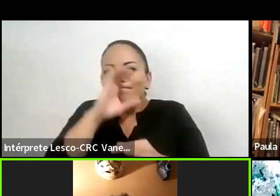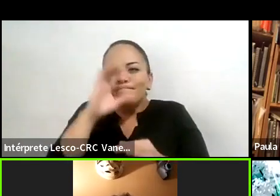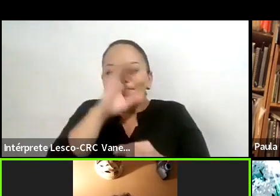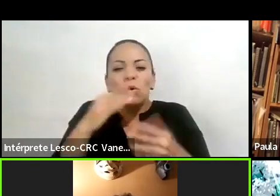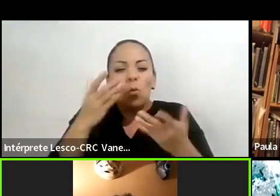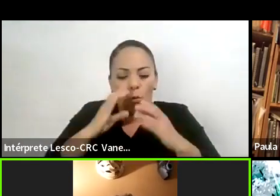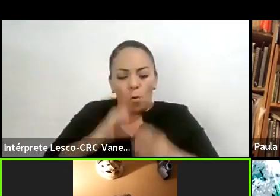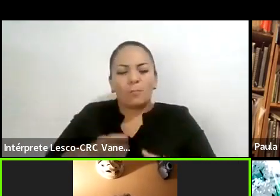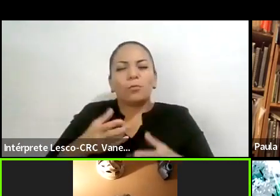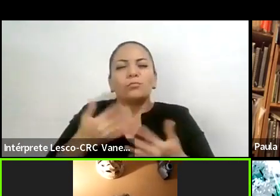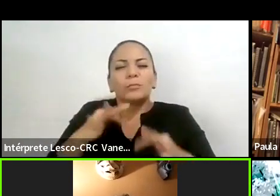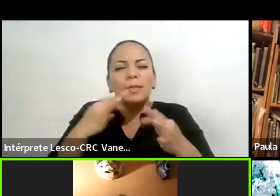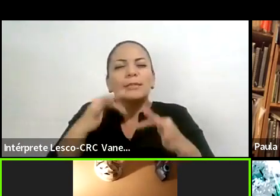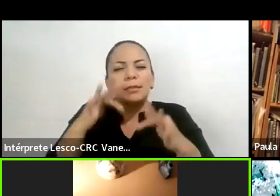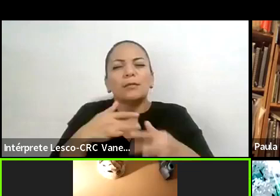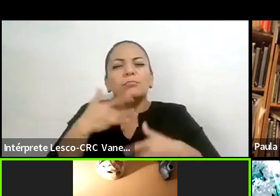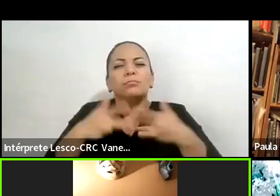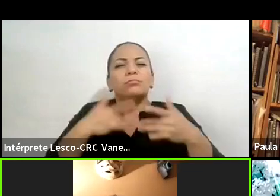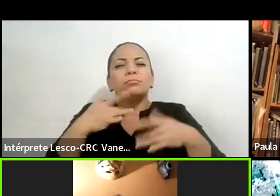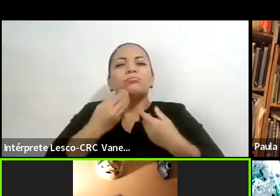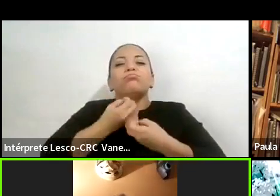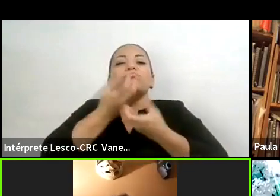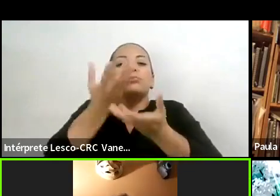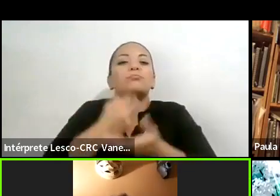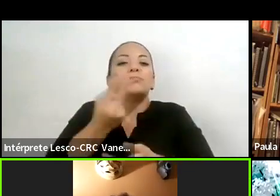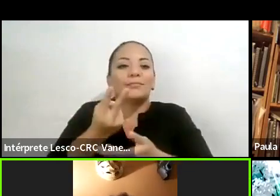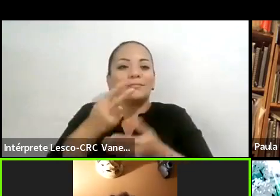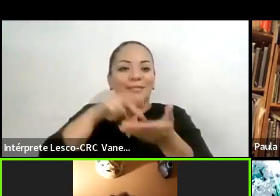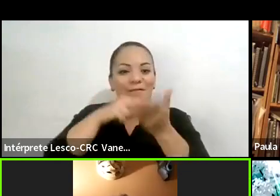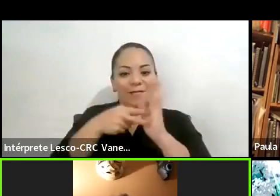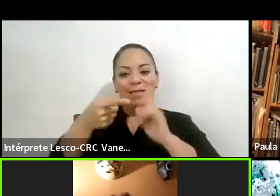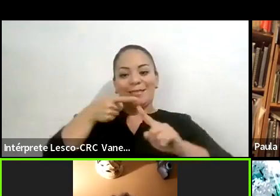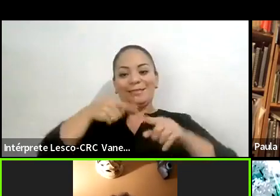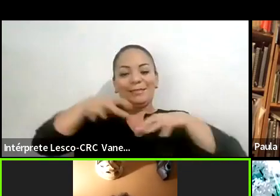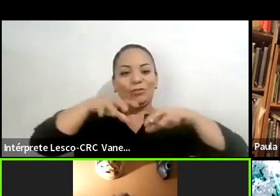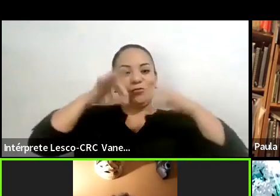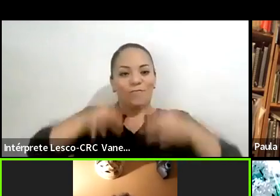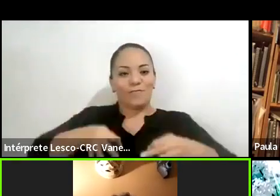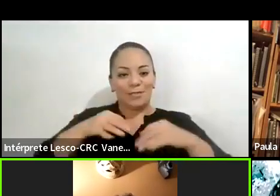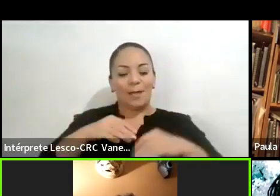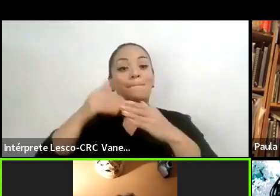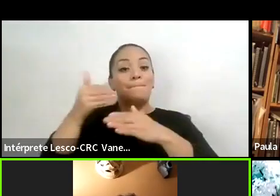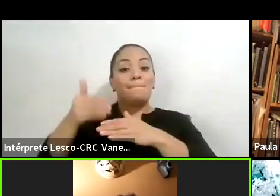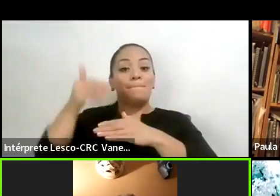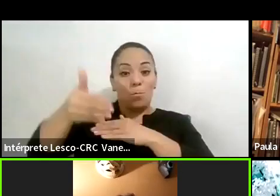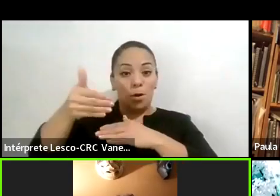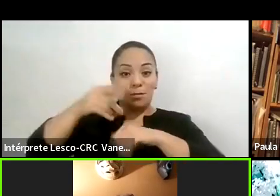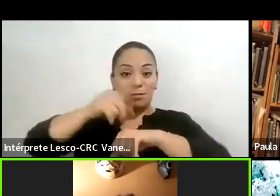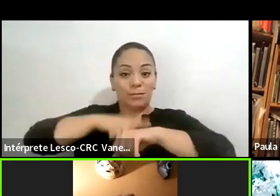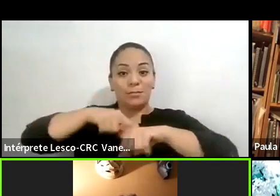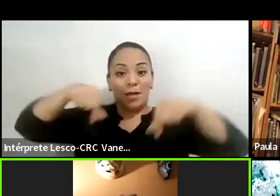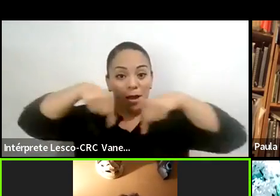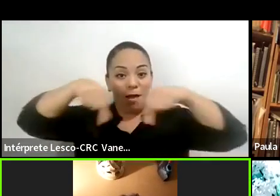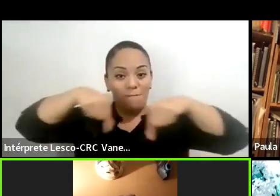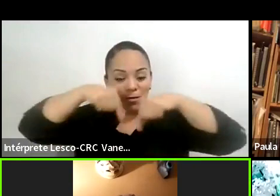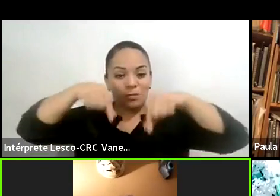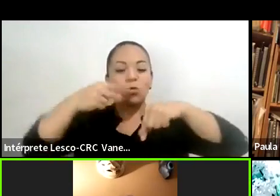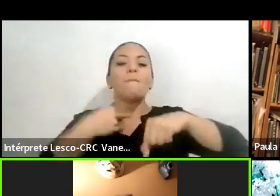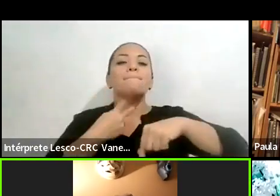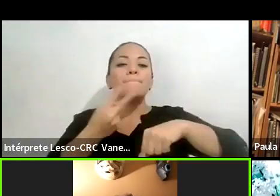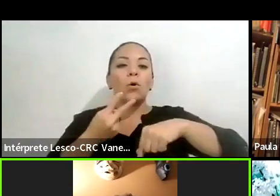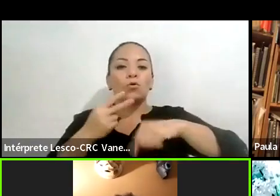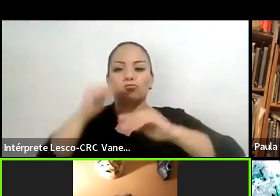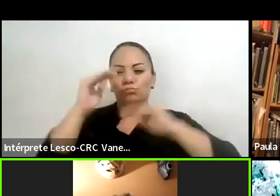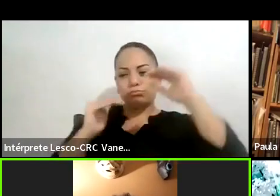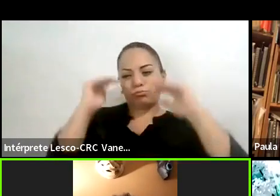cuerpo, ¿verdad? Y desde la acción física, para que luego, en el momento de la grabación, esa voz, esos tonos y